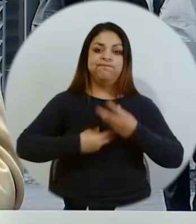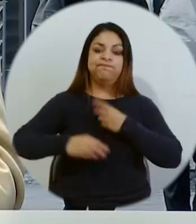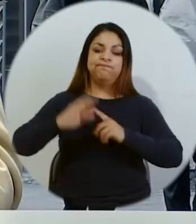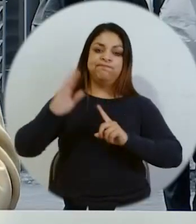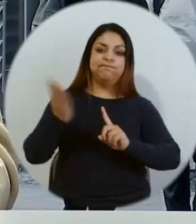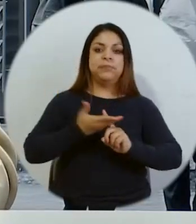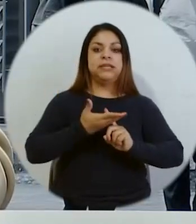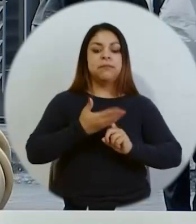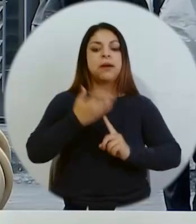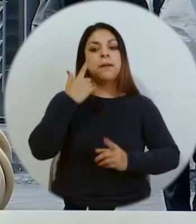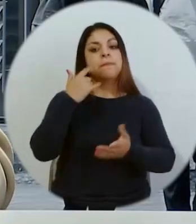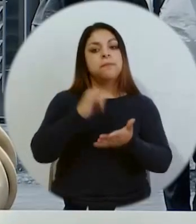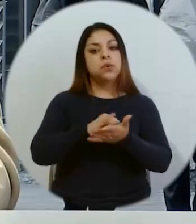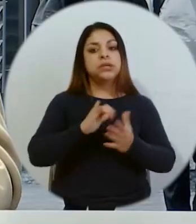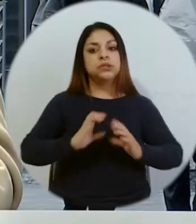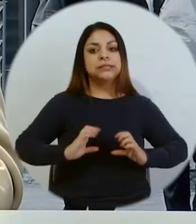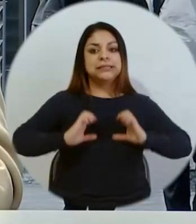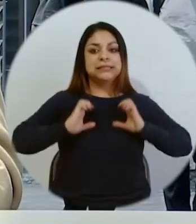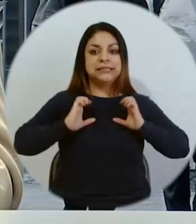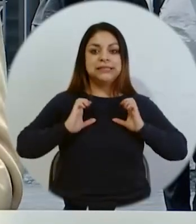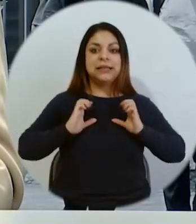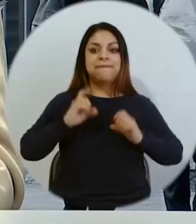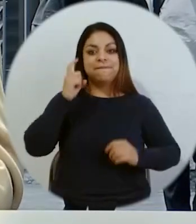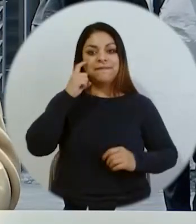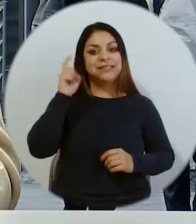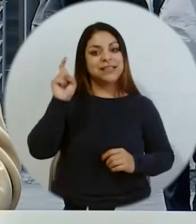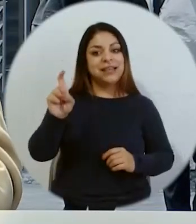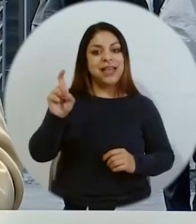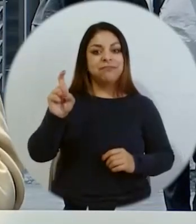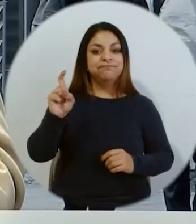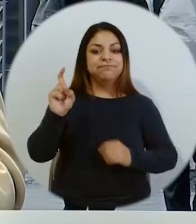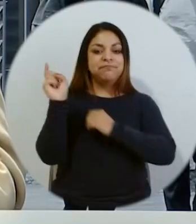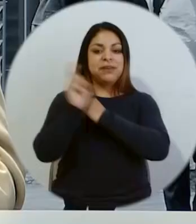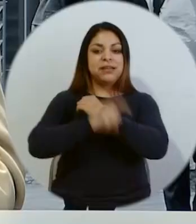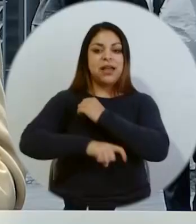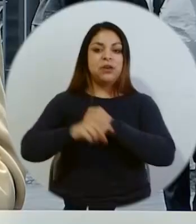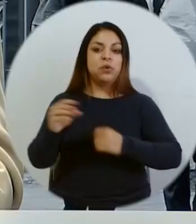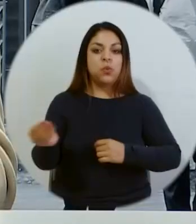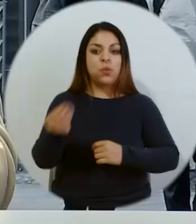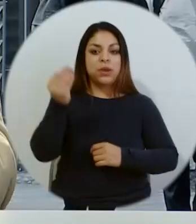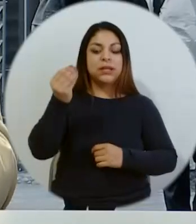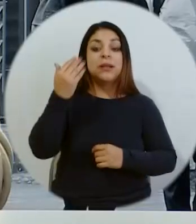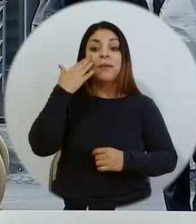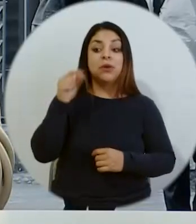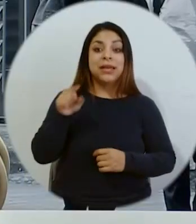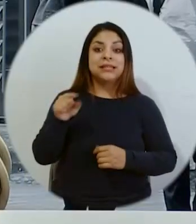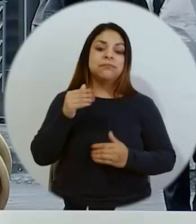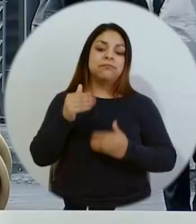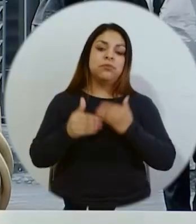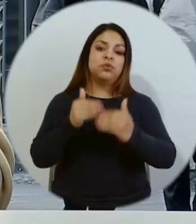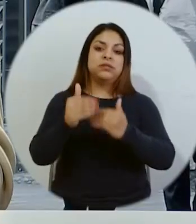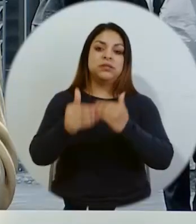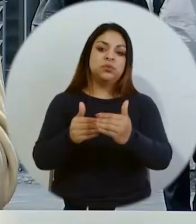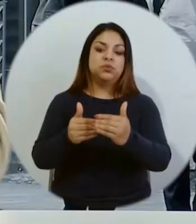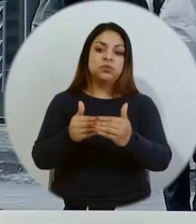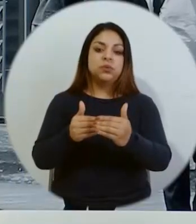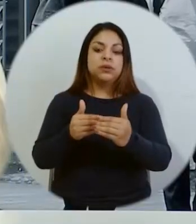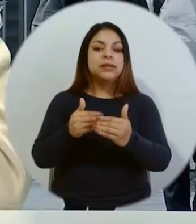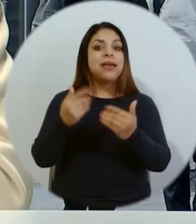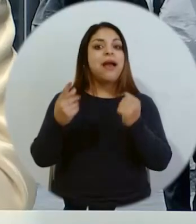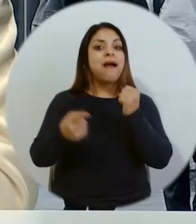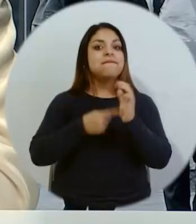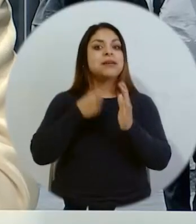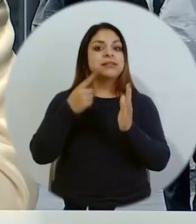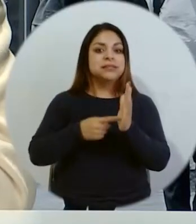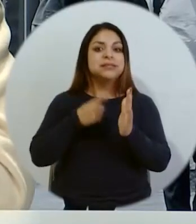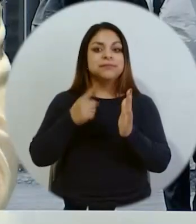victimarios, y por eso es que existe la Fiscalía Penal Juvenil, porque ahí es donde los procesan, y muchas